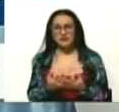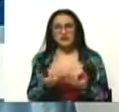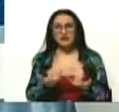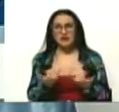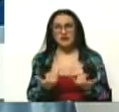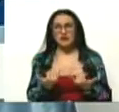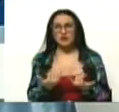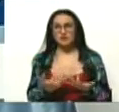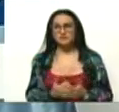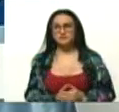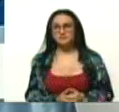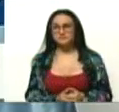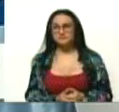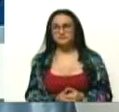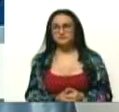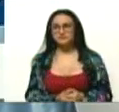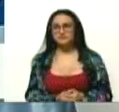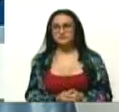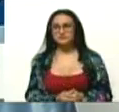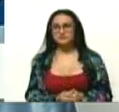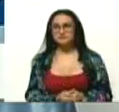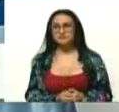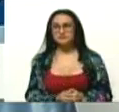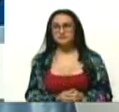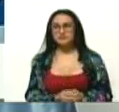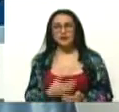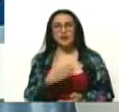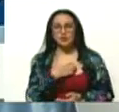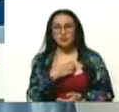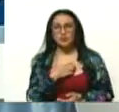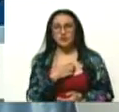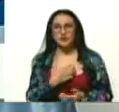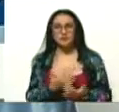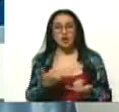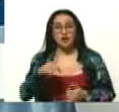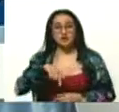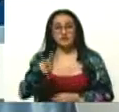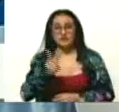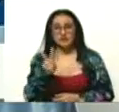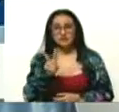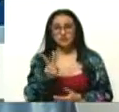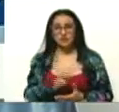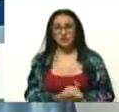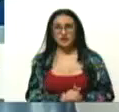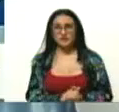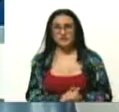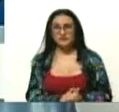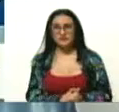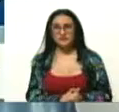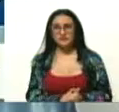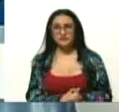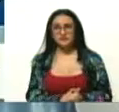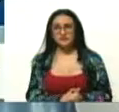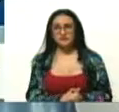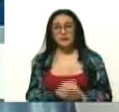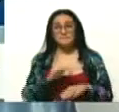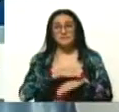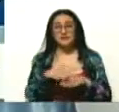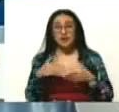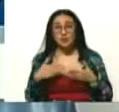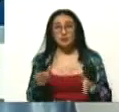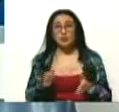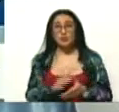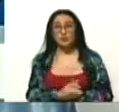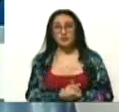sido concebida. Entonces no podemos nosotros acá en Venezuela, y el Ministerio Público